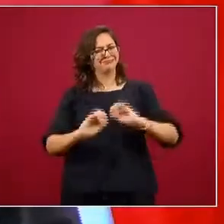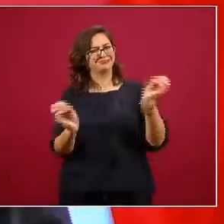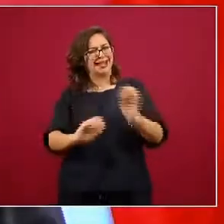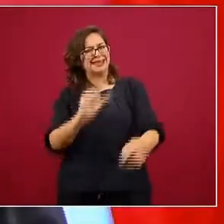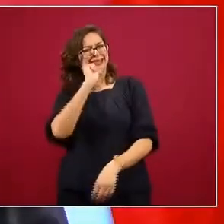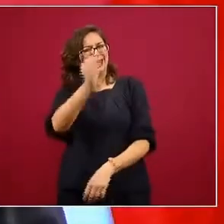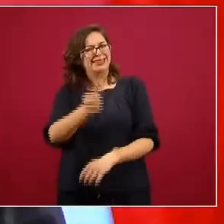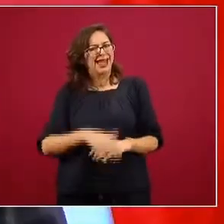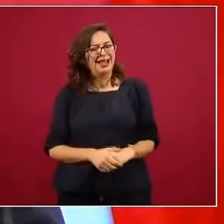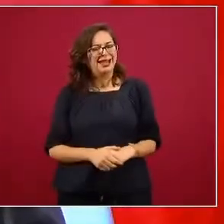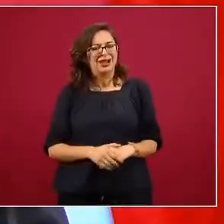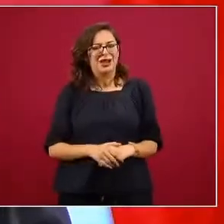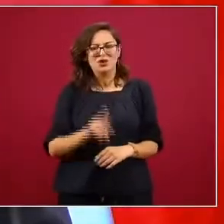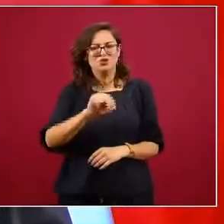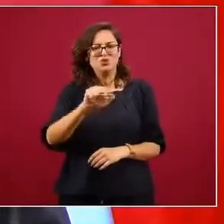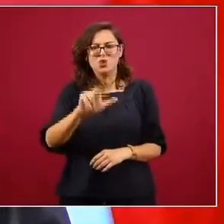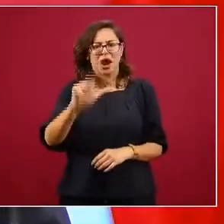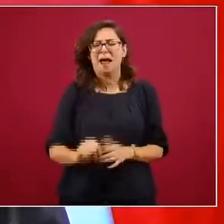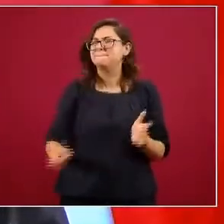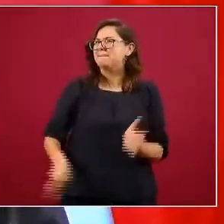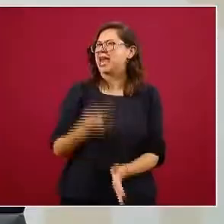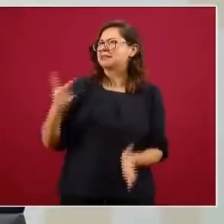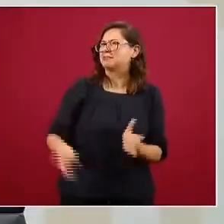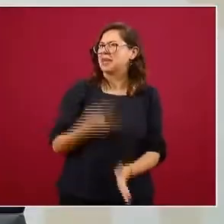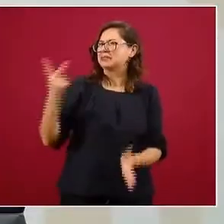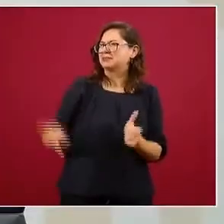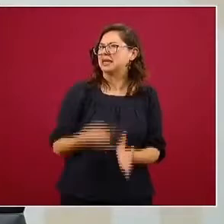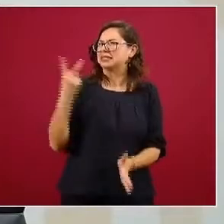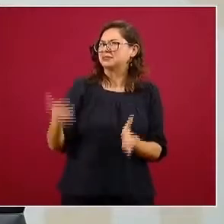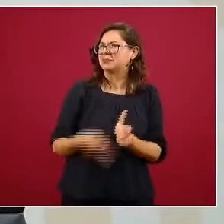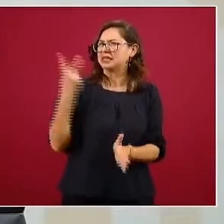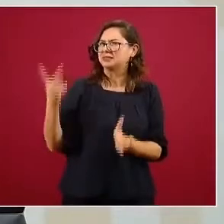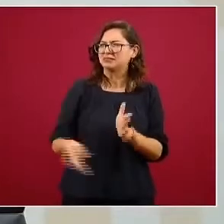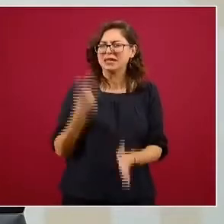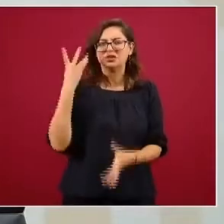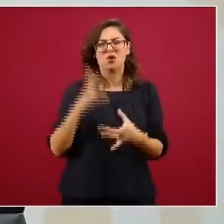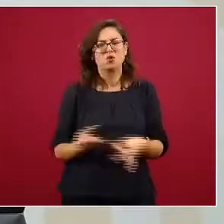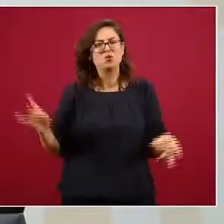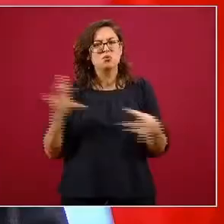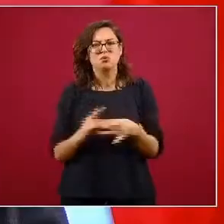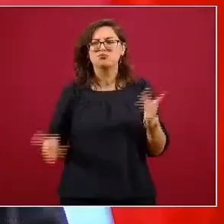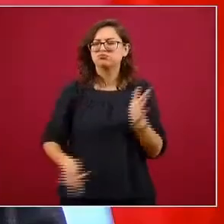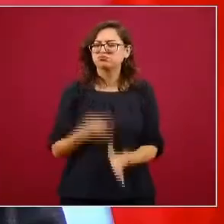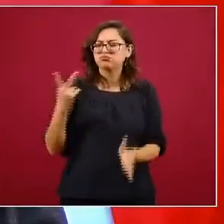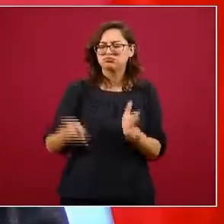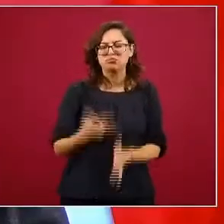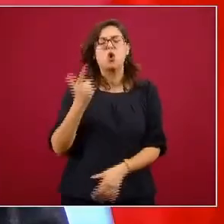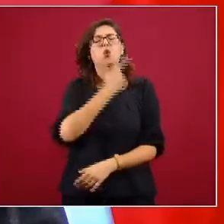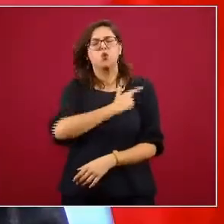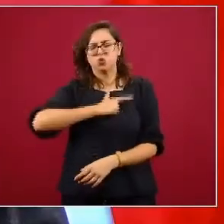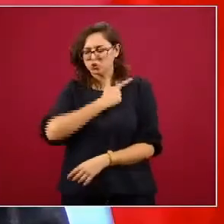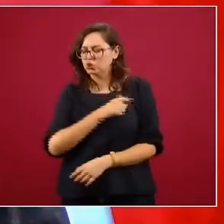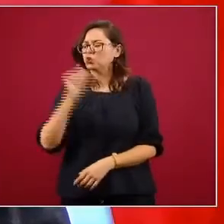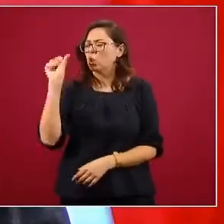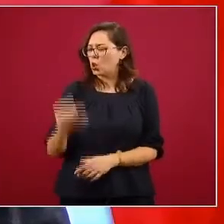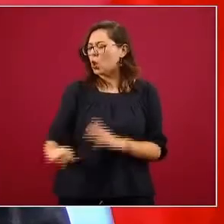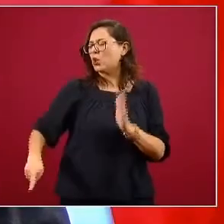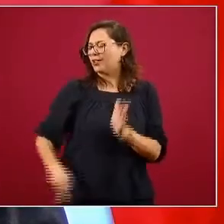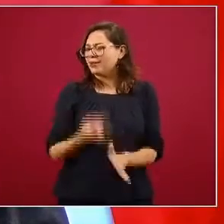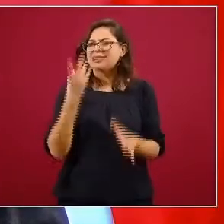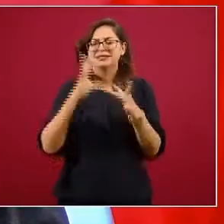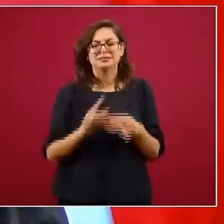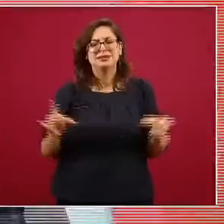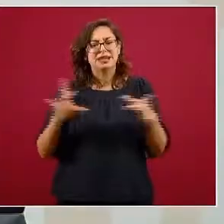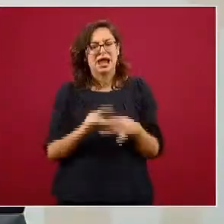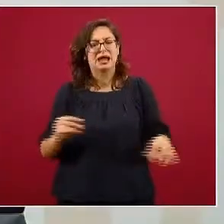3, 80, las veces que sean necesarias. Con gusto lo volvemos a explicar. La manera en que actúa